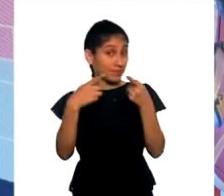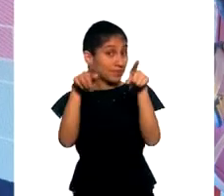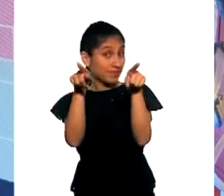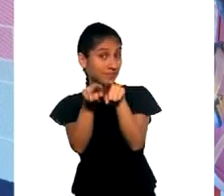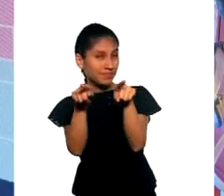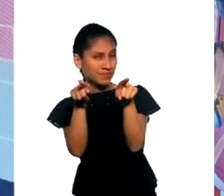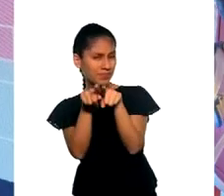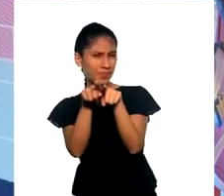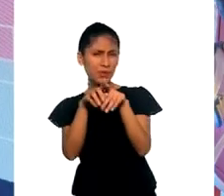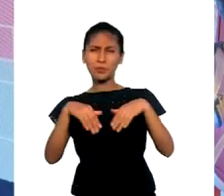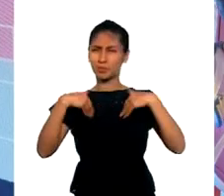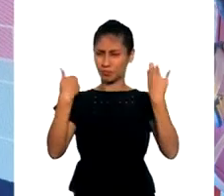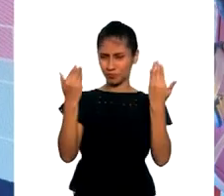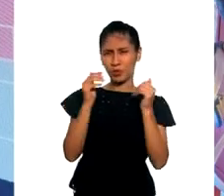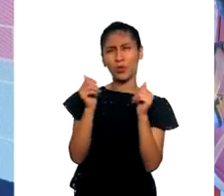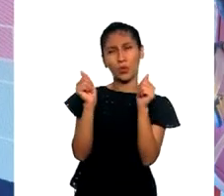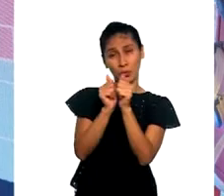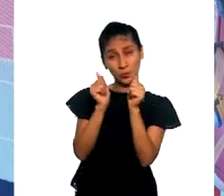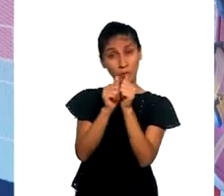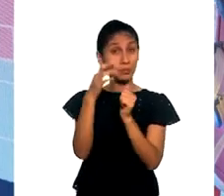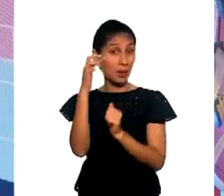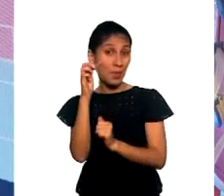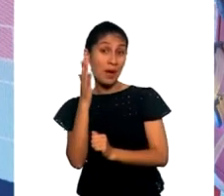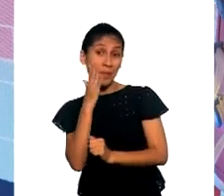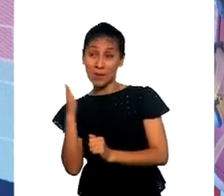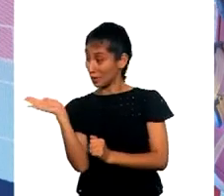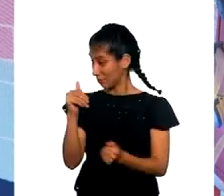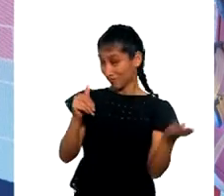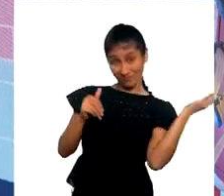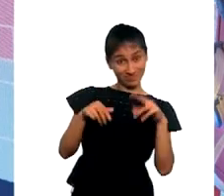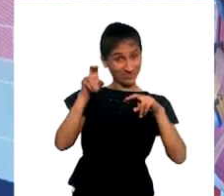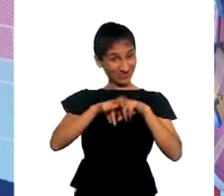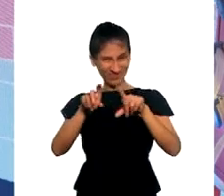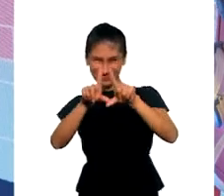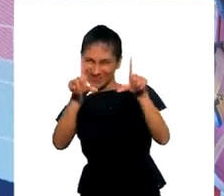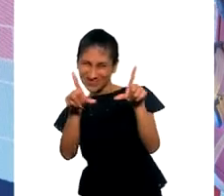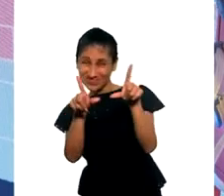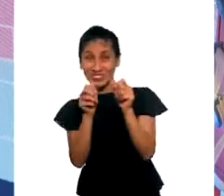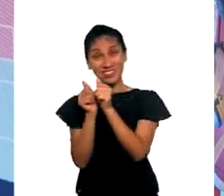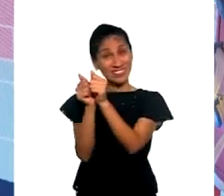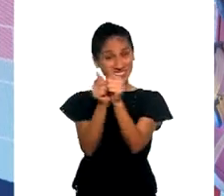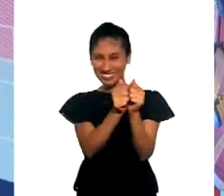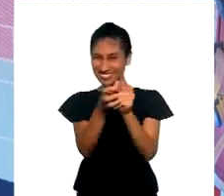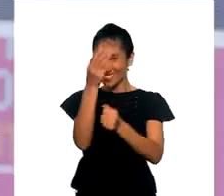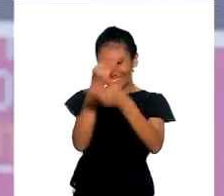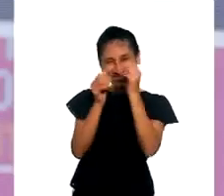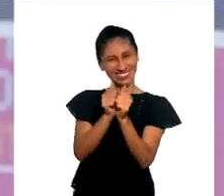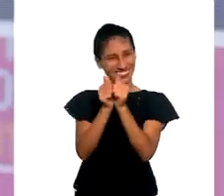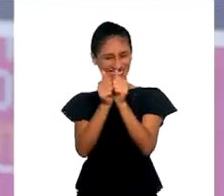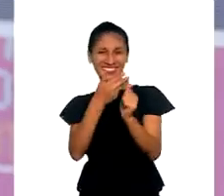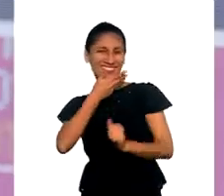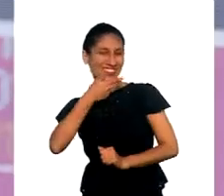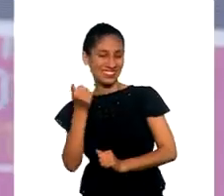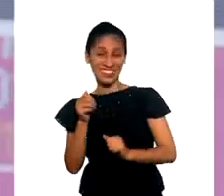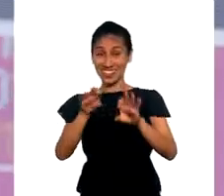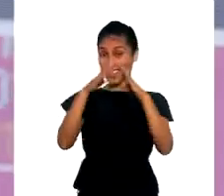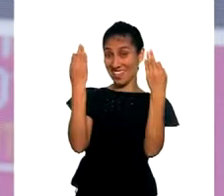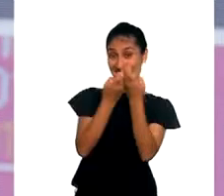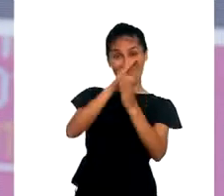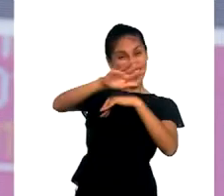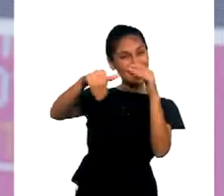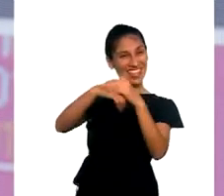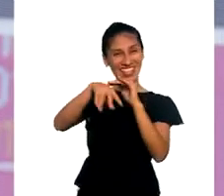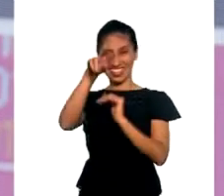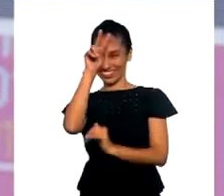también pueden acompañarnos sus familiares pues si aprenden en familia mucho mejor familias de